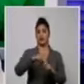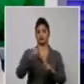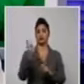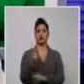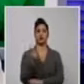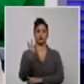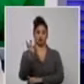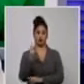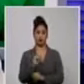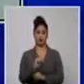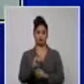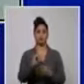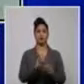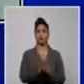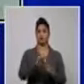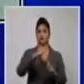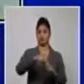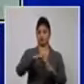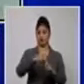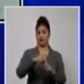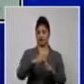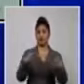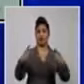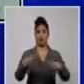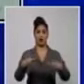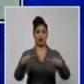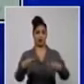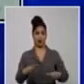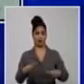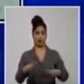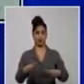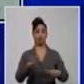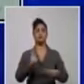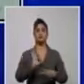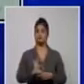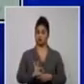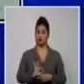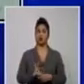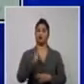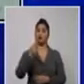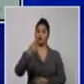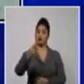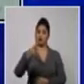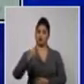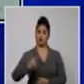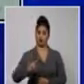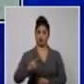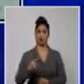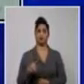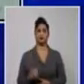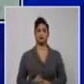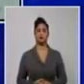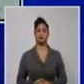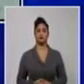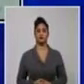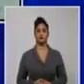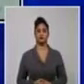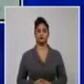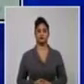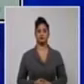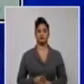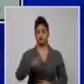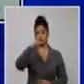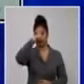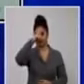Cárdenas, como ocurre prácticamente siempre, uno de cada uno. Santi Espíritu, los 3 diagnosticados son